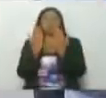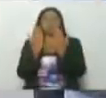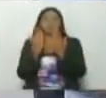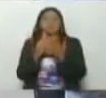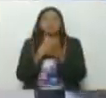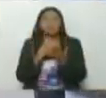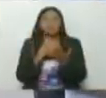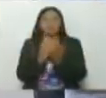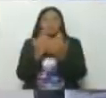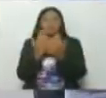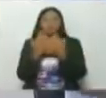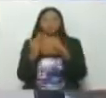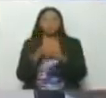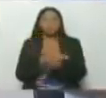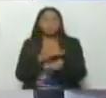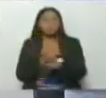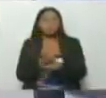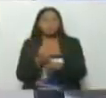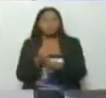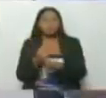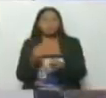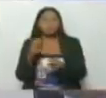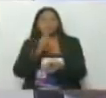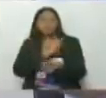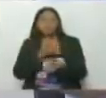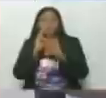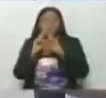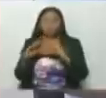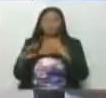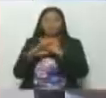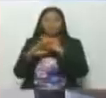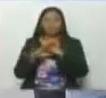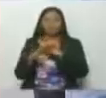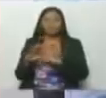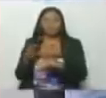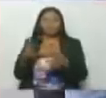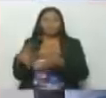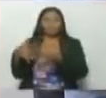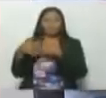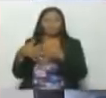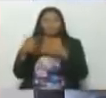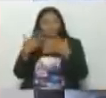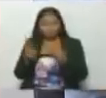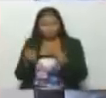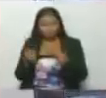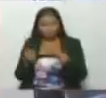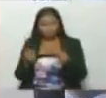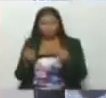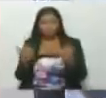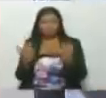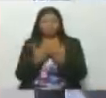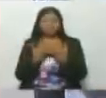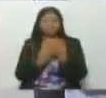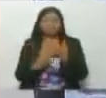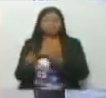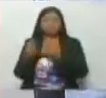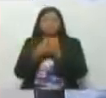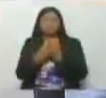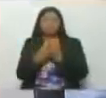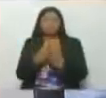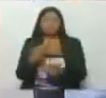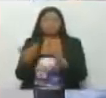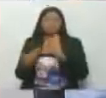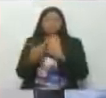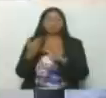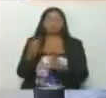perturbó tremendamente como resultado del bloqueo y previamente de la guerra económica y hace que todos los salarios nosotros